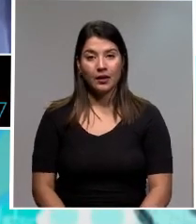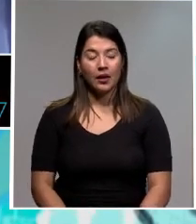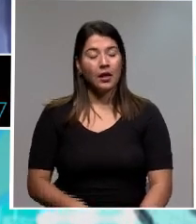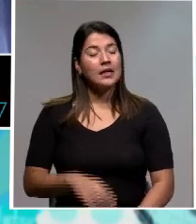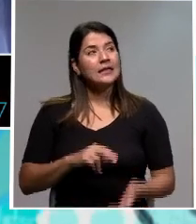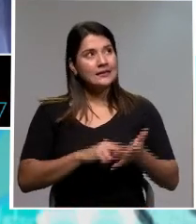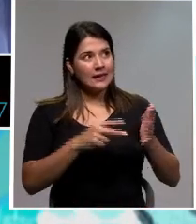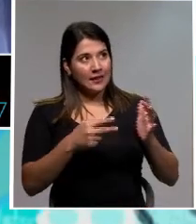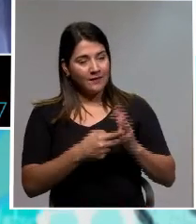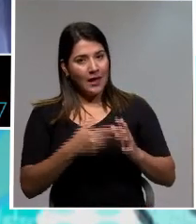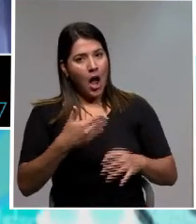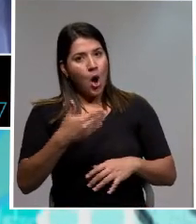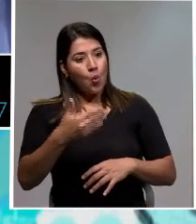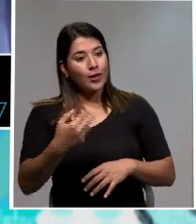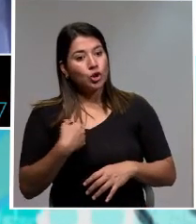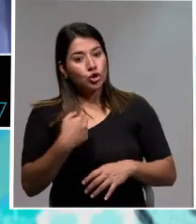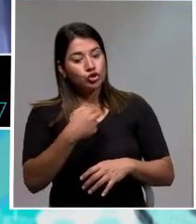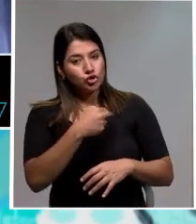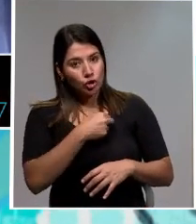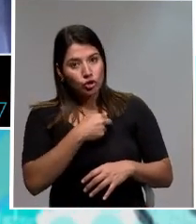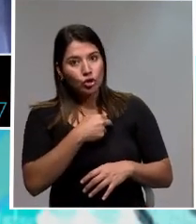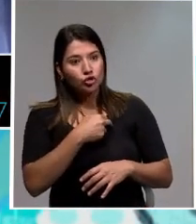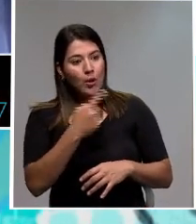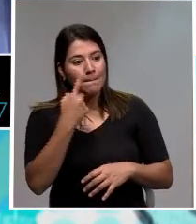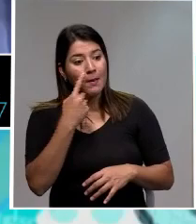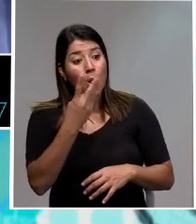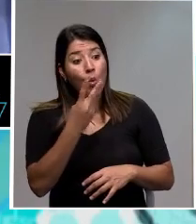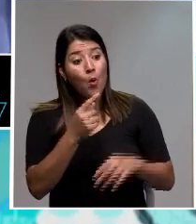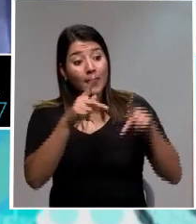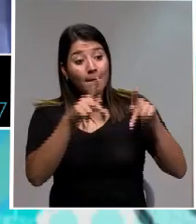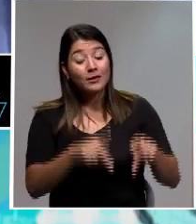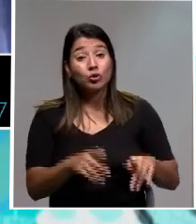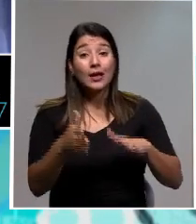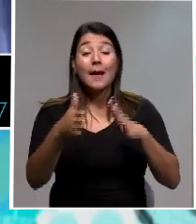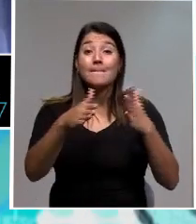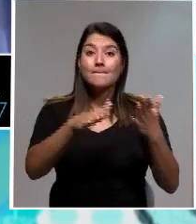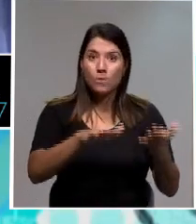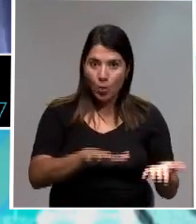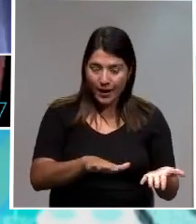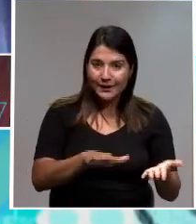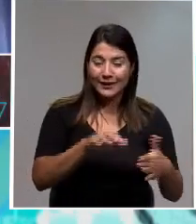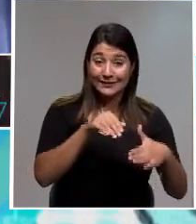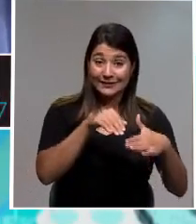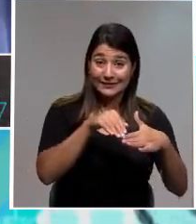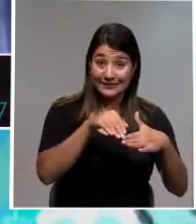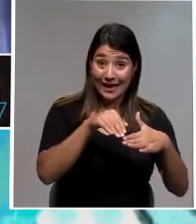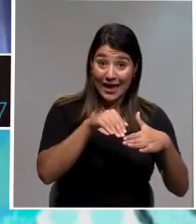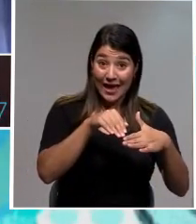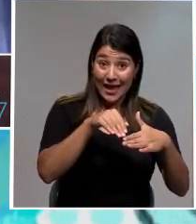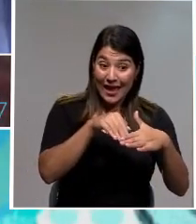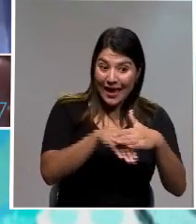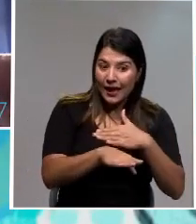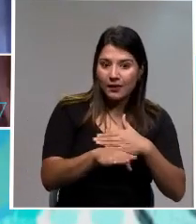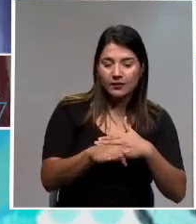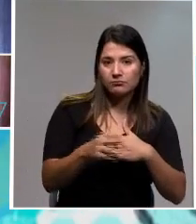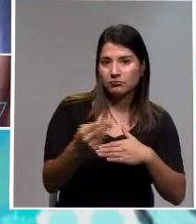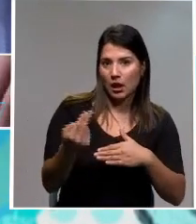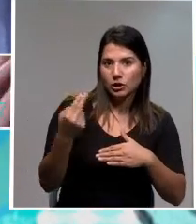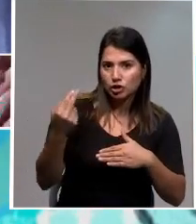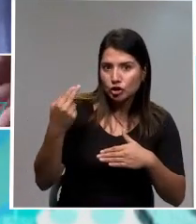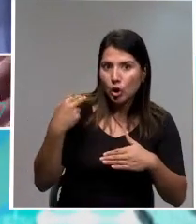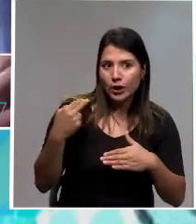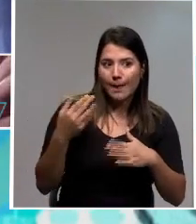Cuando uno accede a las cifras de muertes que en la historia causaron estas enfermedades, claro,